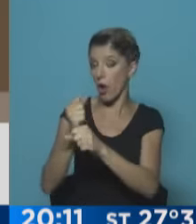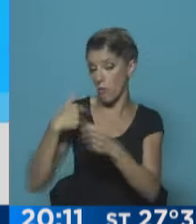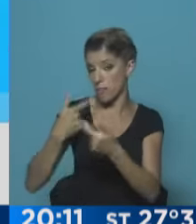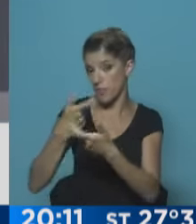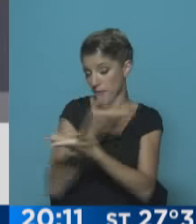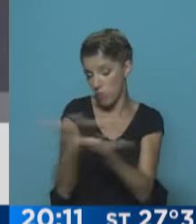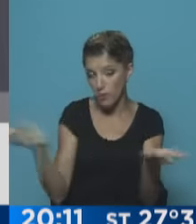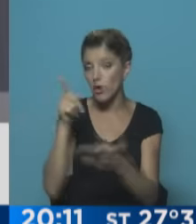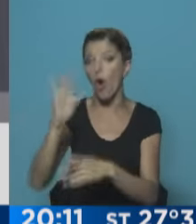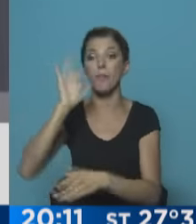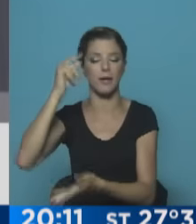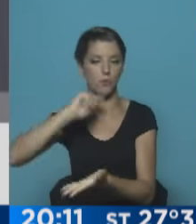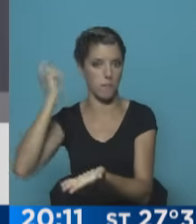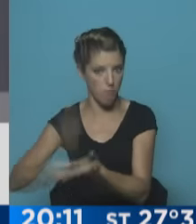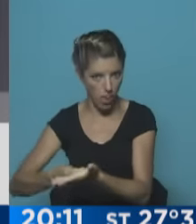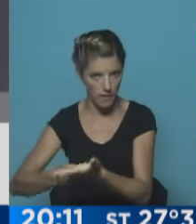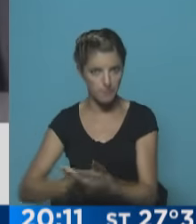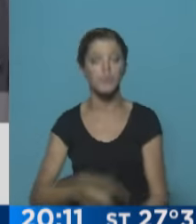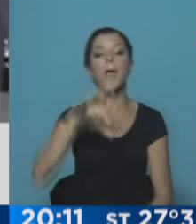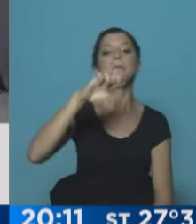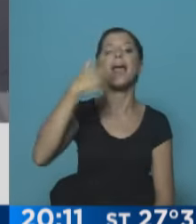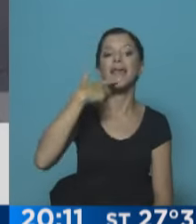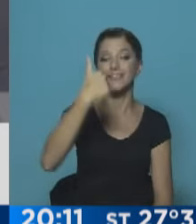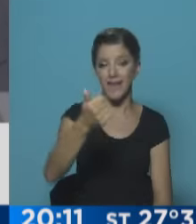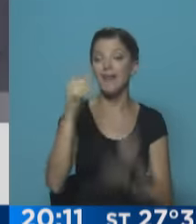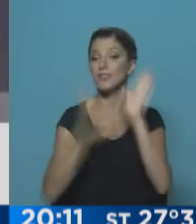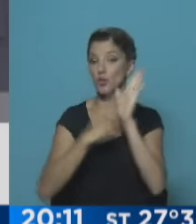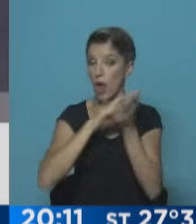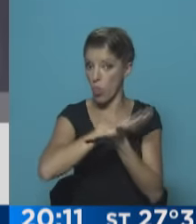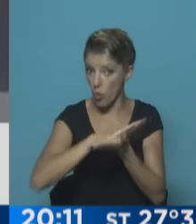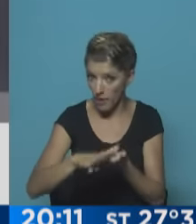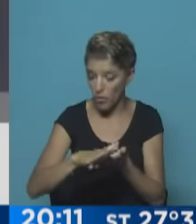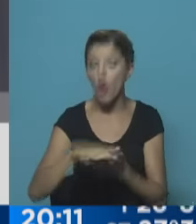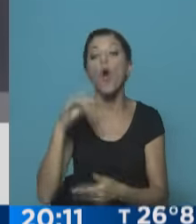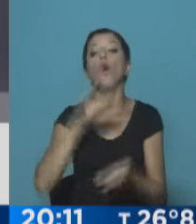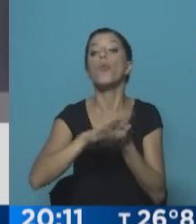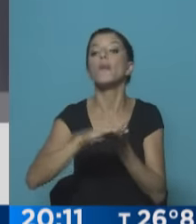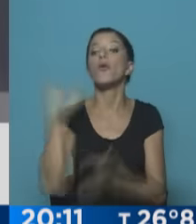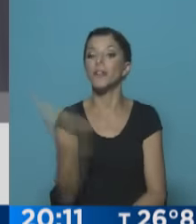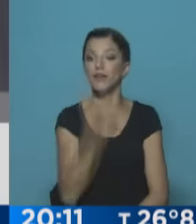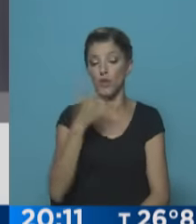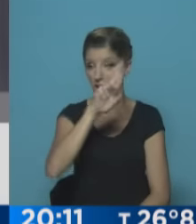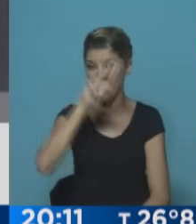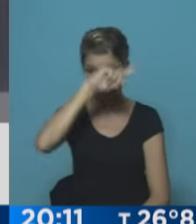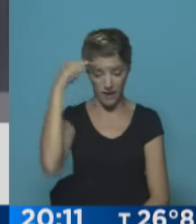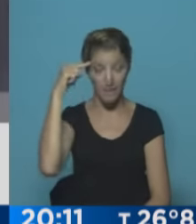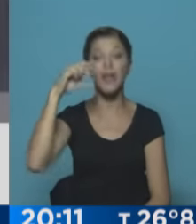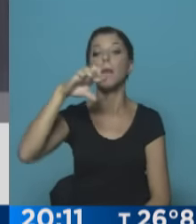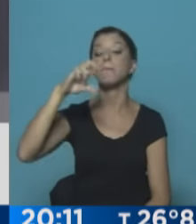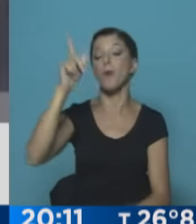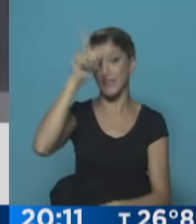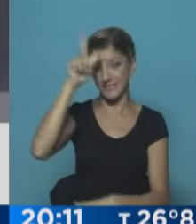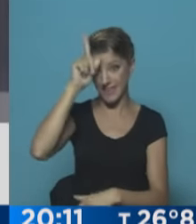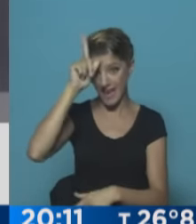público. PCA, nuevo titular. Asumió el nuevo director nacional de la Policía de Seguridad